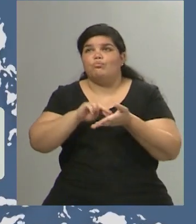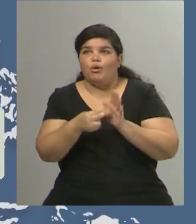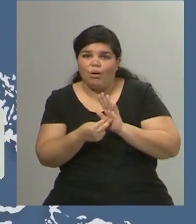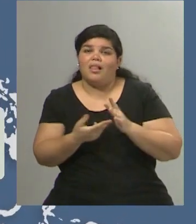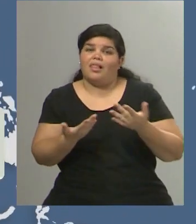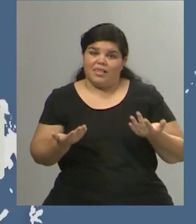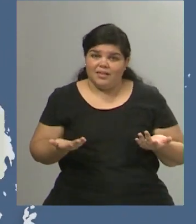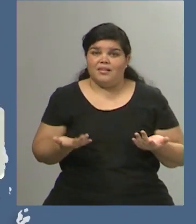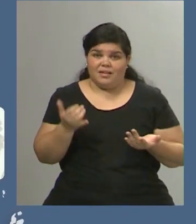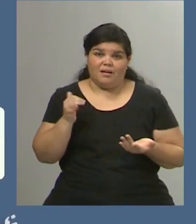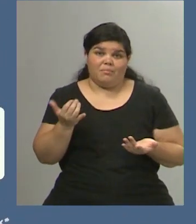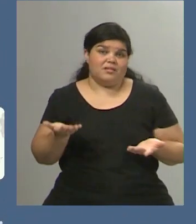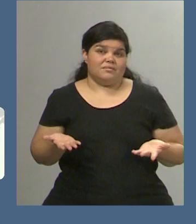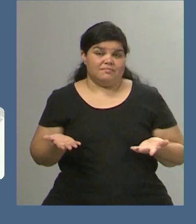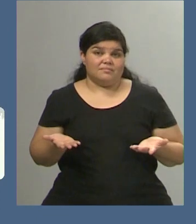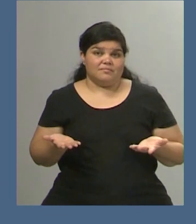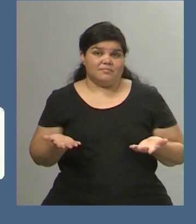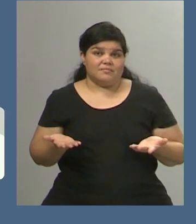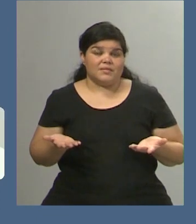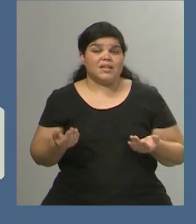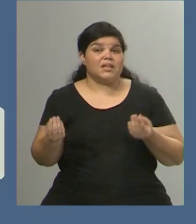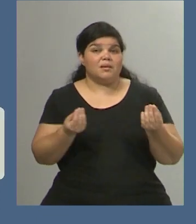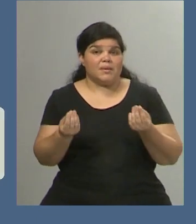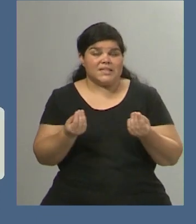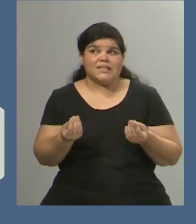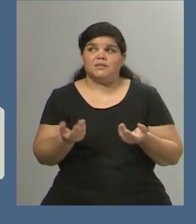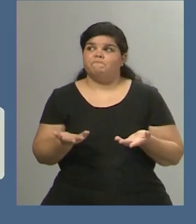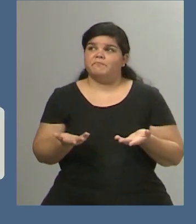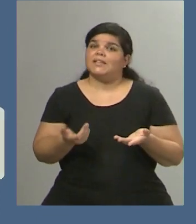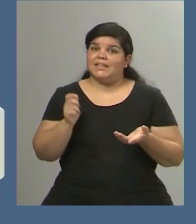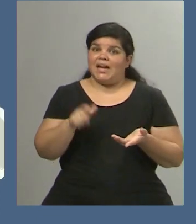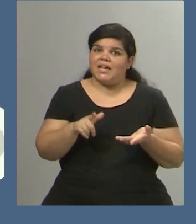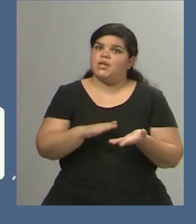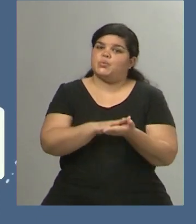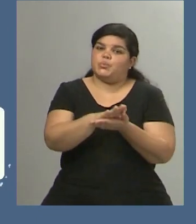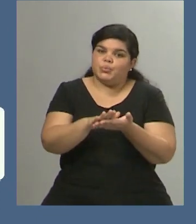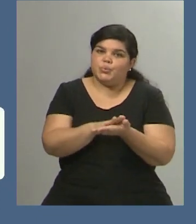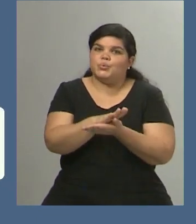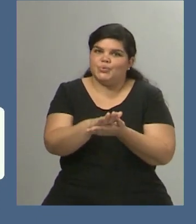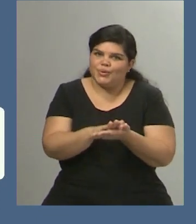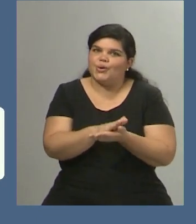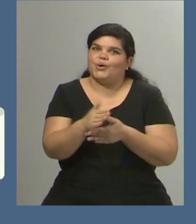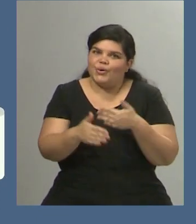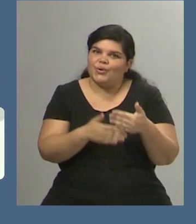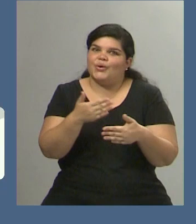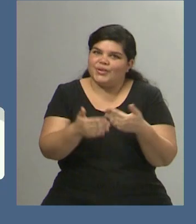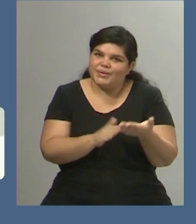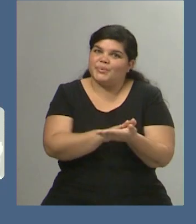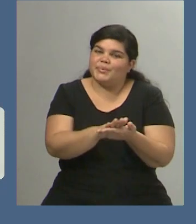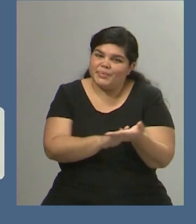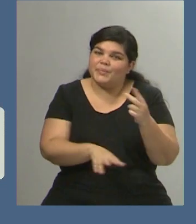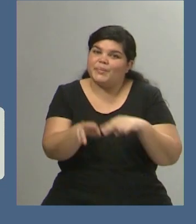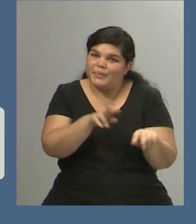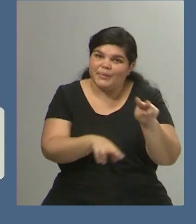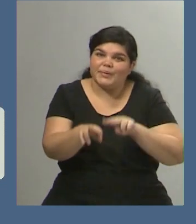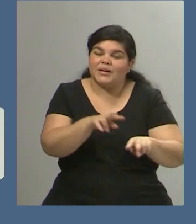y bueno, entonces hay que encontrar la solución. Ahí viene de vuelta el jeitinho, la solución. Y un problema práctico